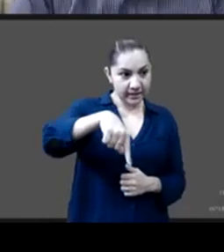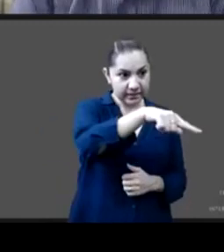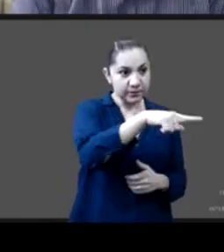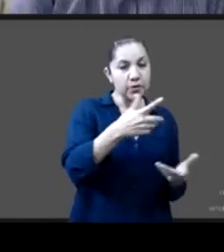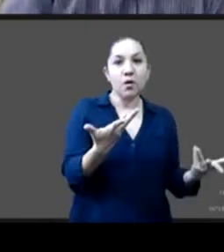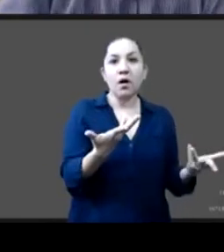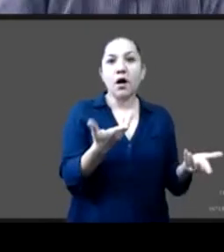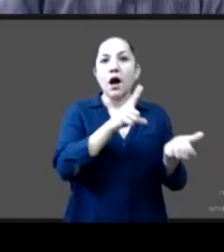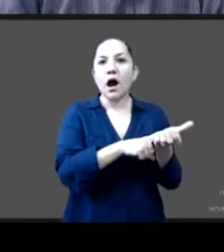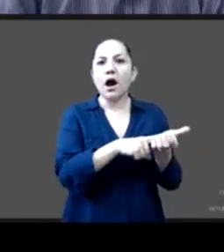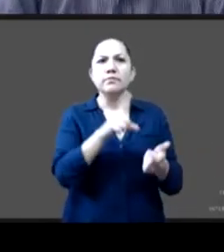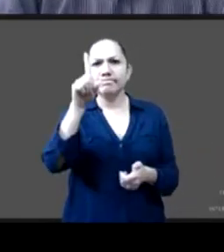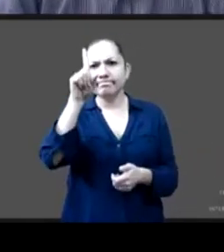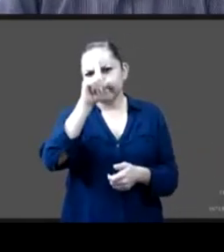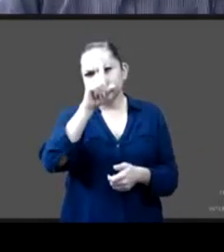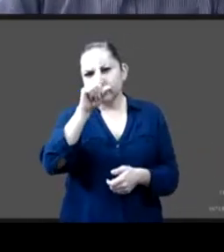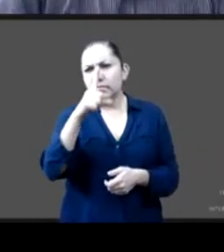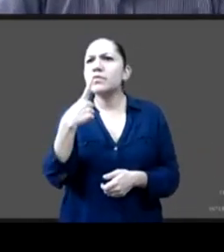Pueden denunciar